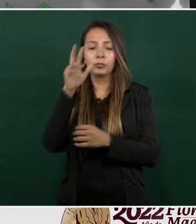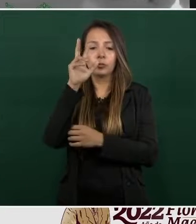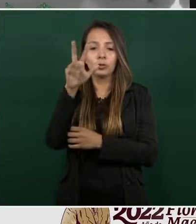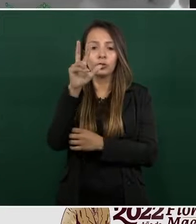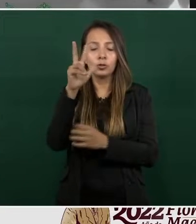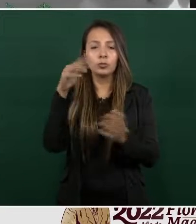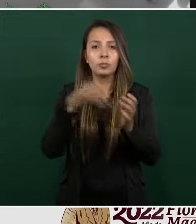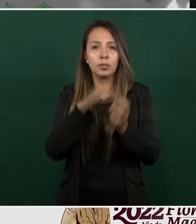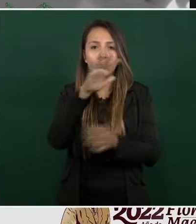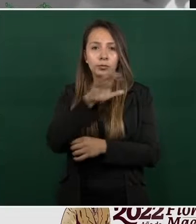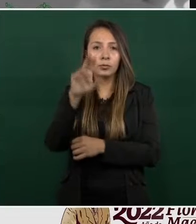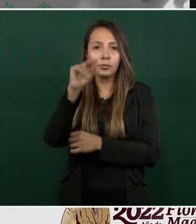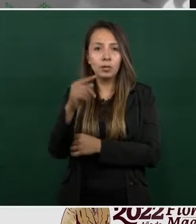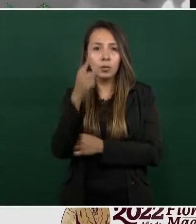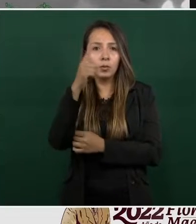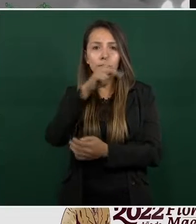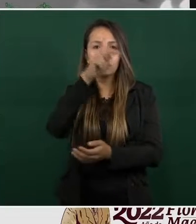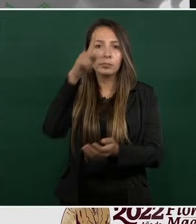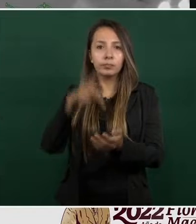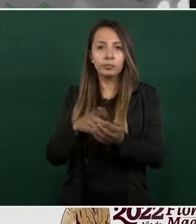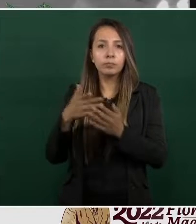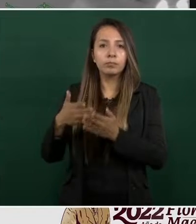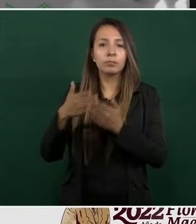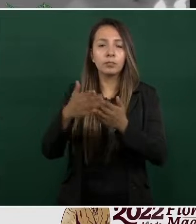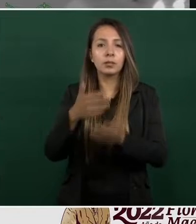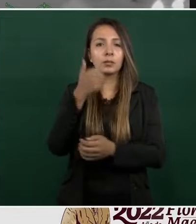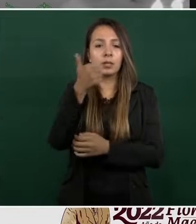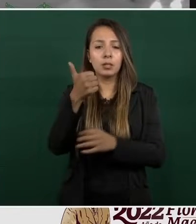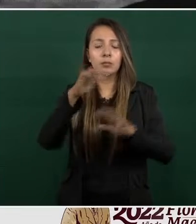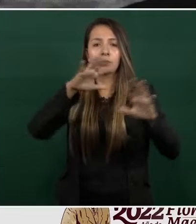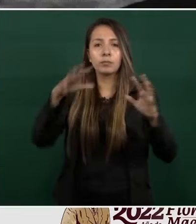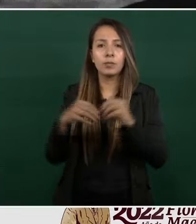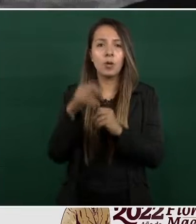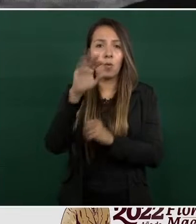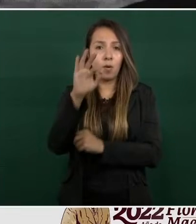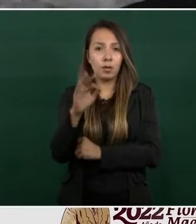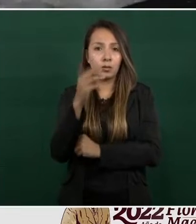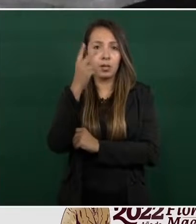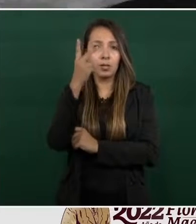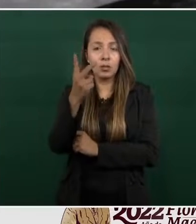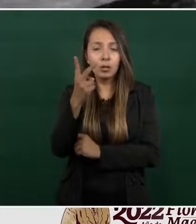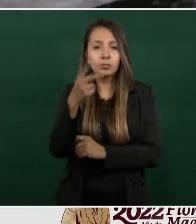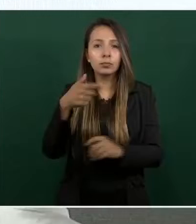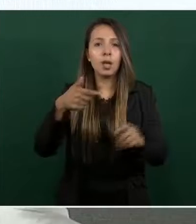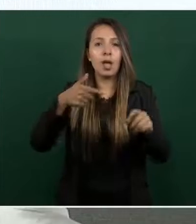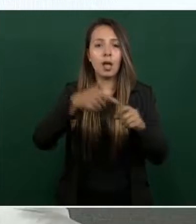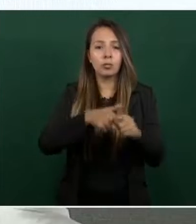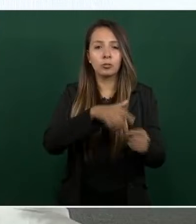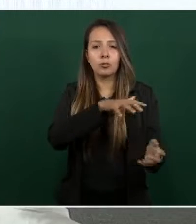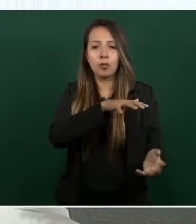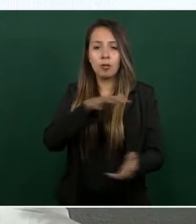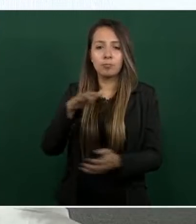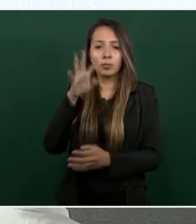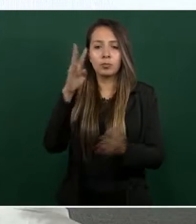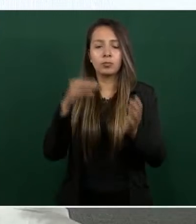18,581 kilogramos, embarcaciones 6, en total llevamos 42, combustible 4,800, en total